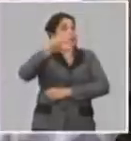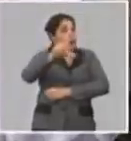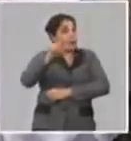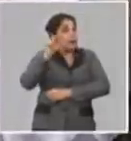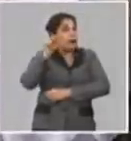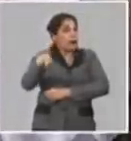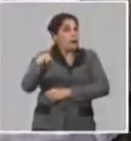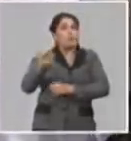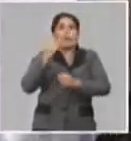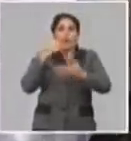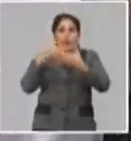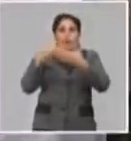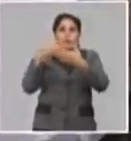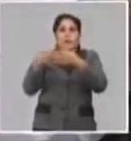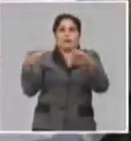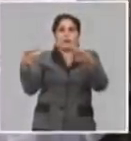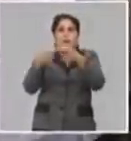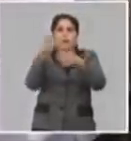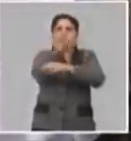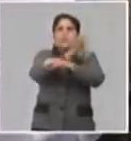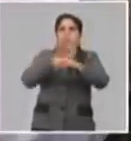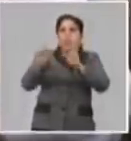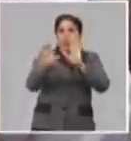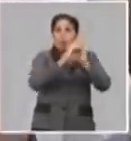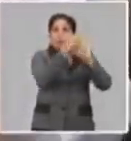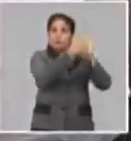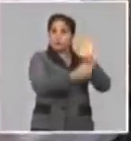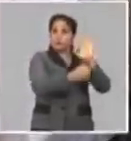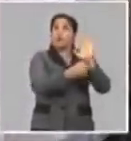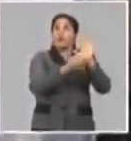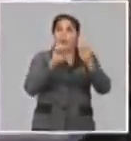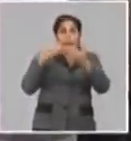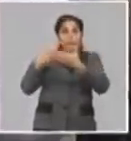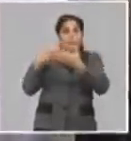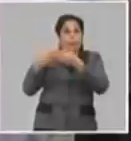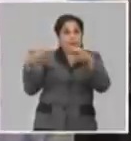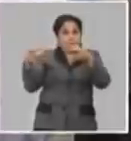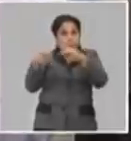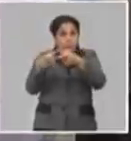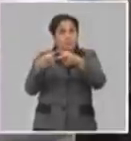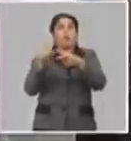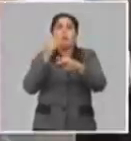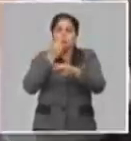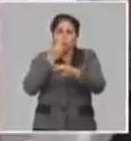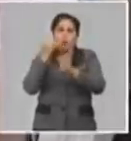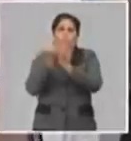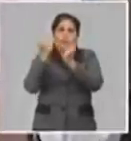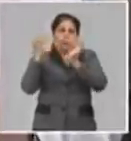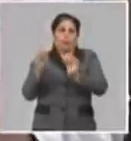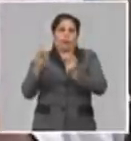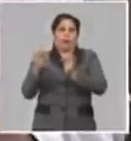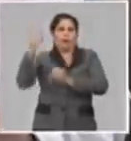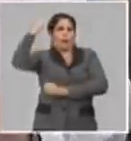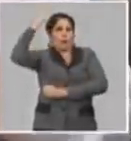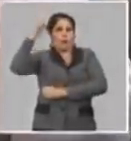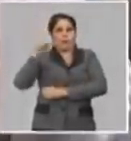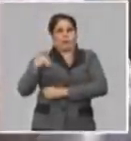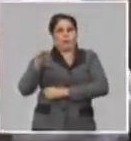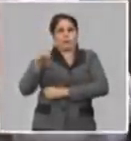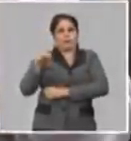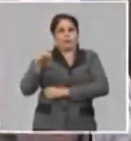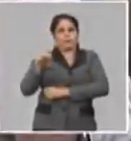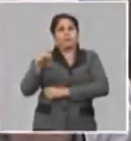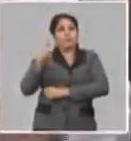vamos también al diseño de la constitución de micros, pequeñas y medianas empresas en el sector estatal. Y